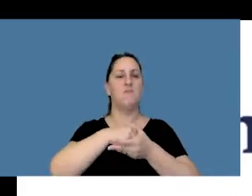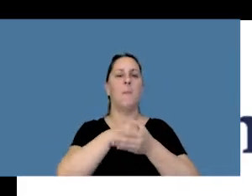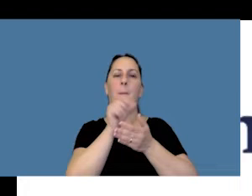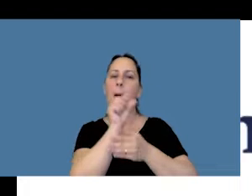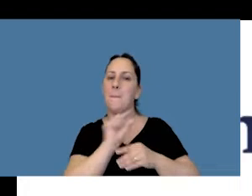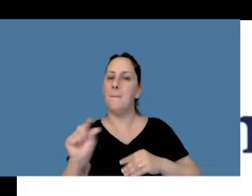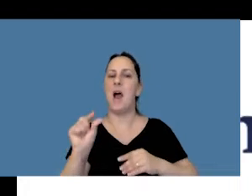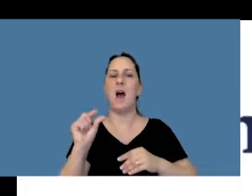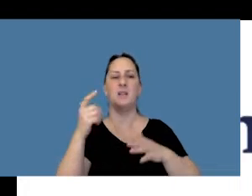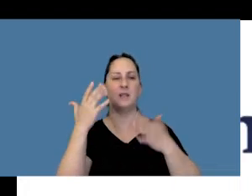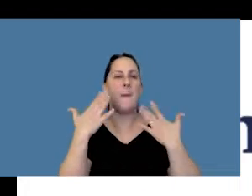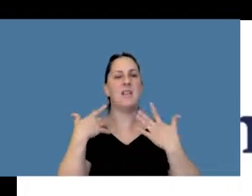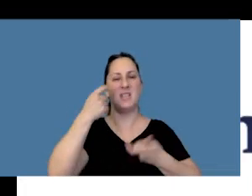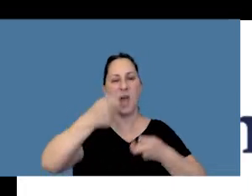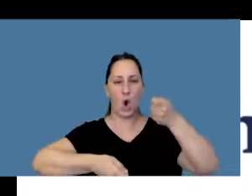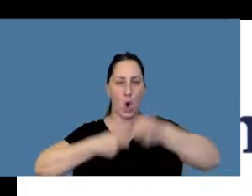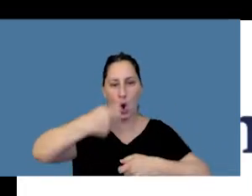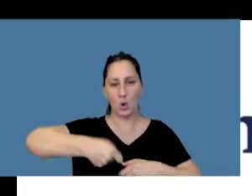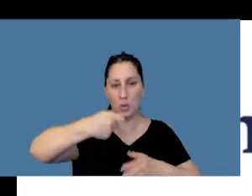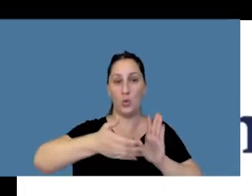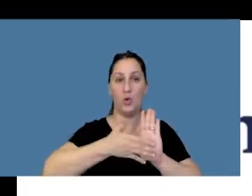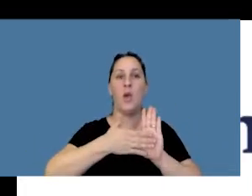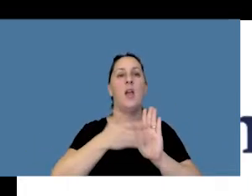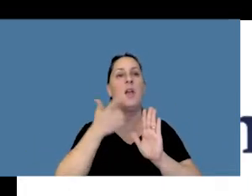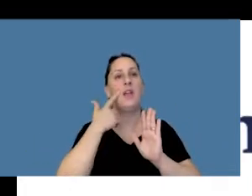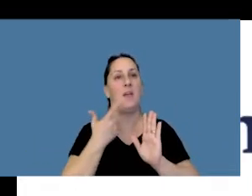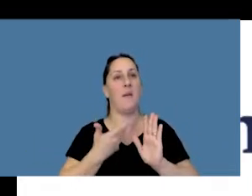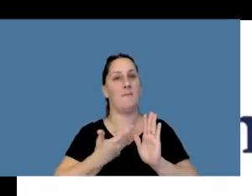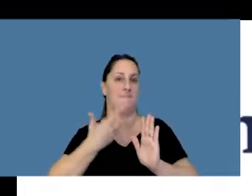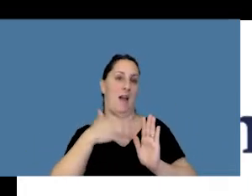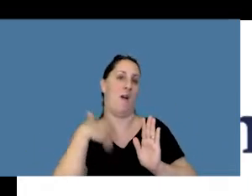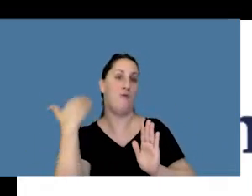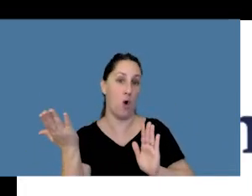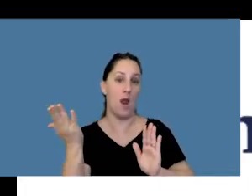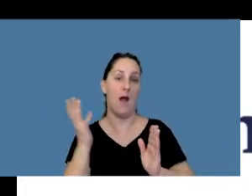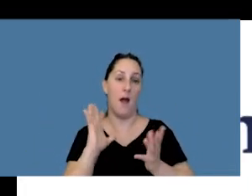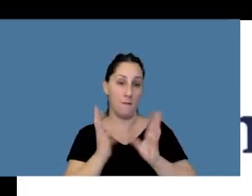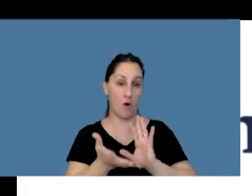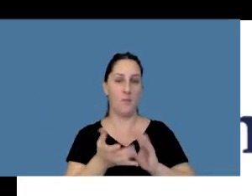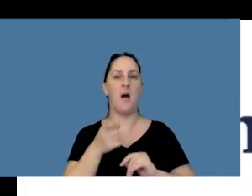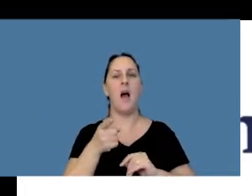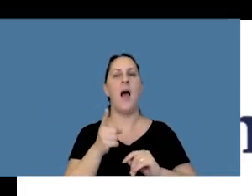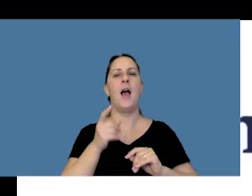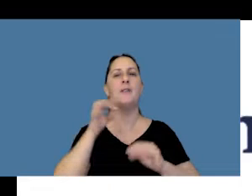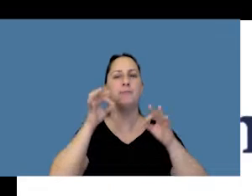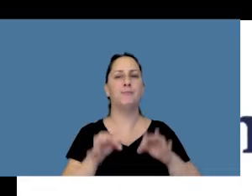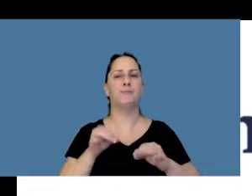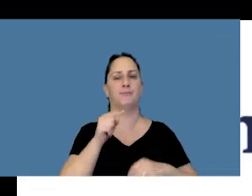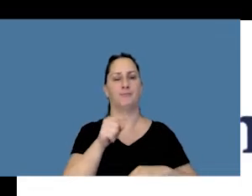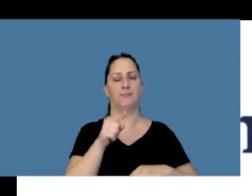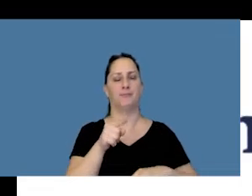de capacidad contributiva que debe exteriorizar de alguna manera, quedar encuadrado